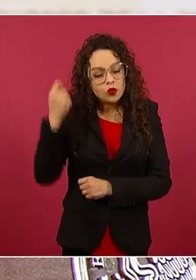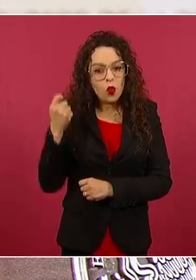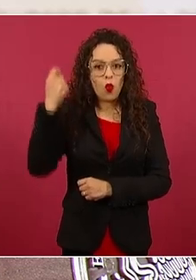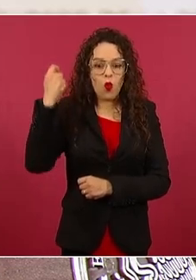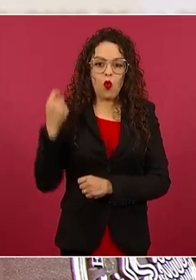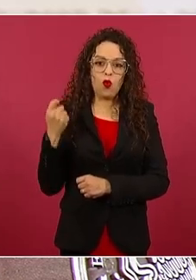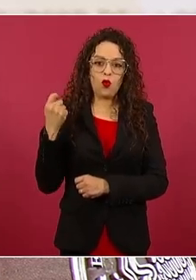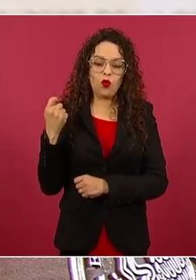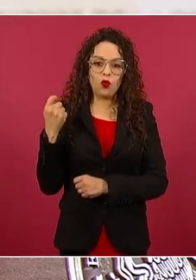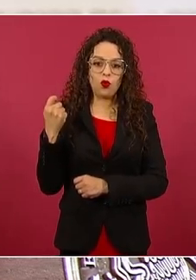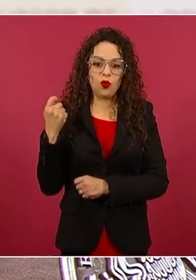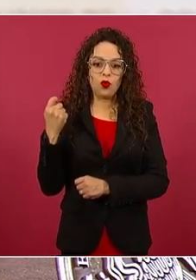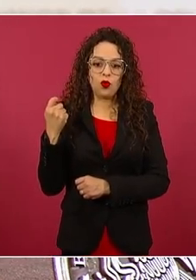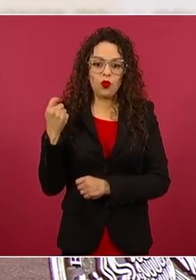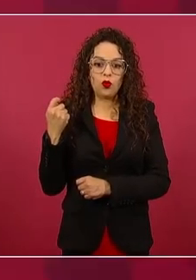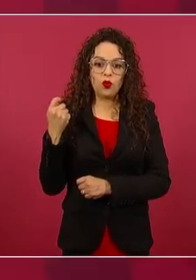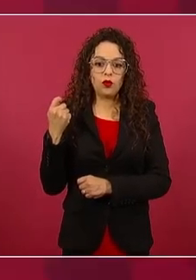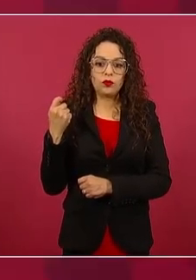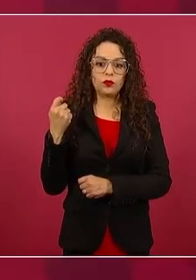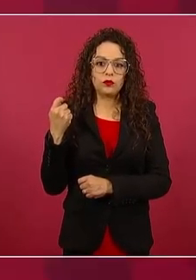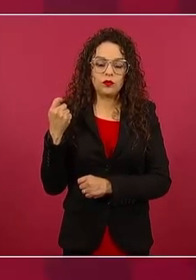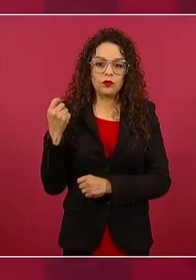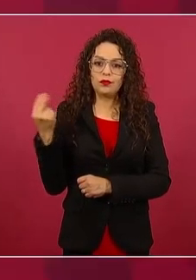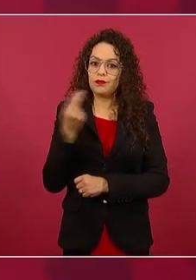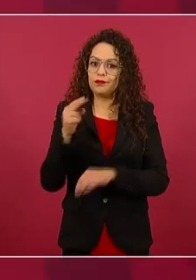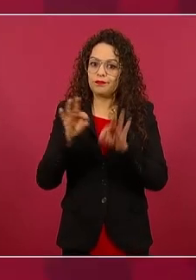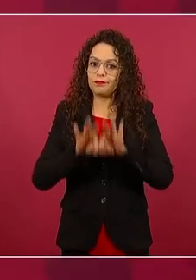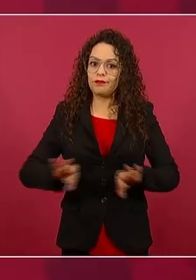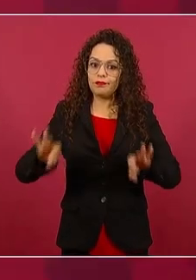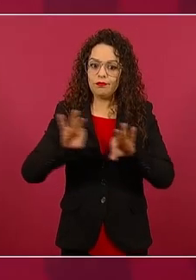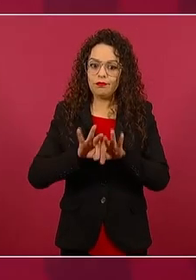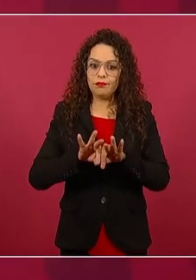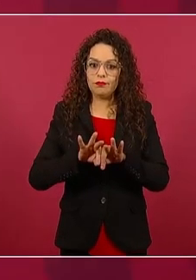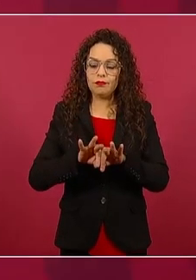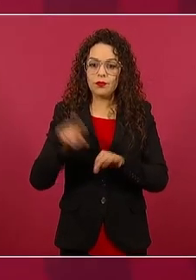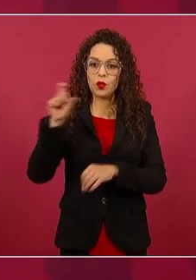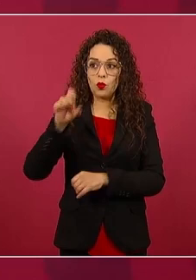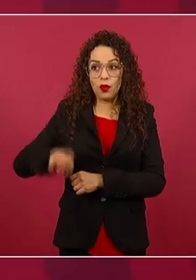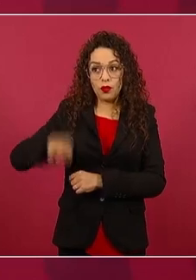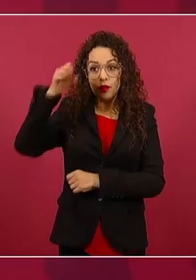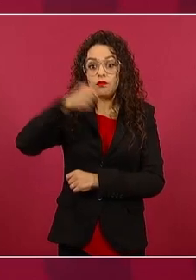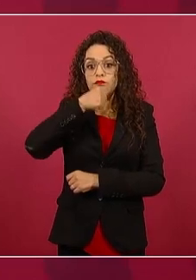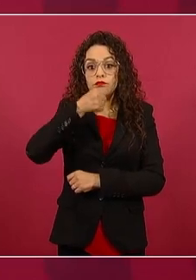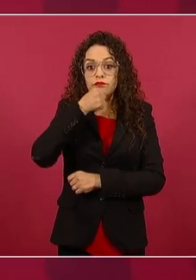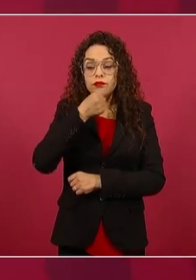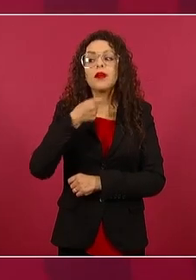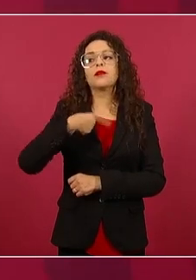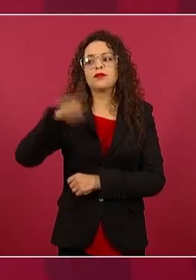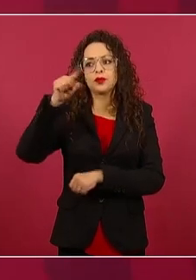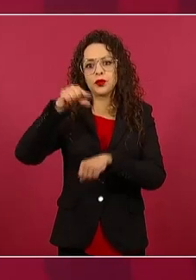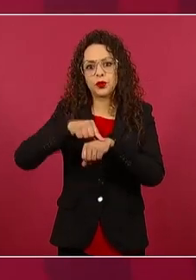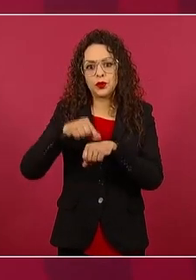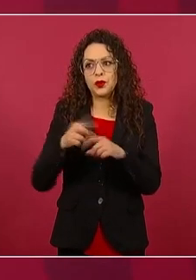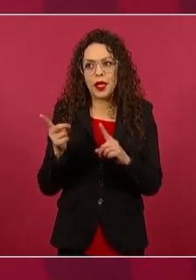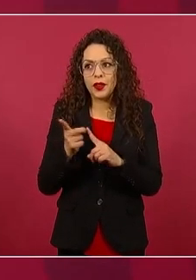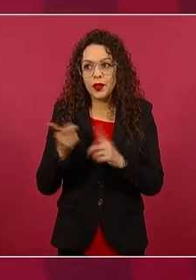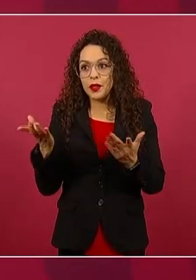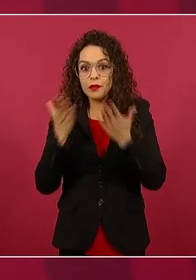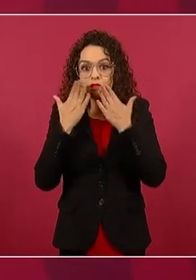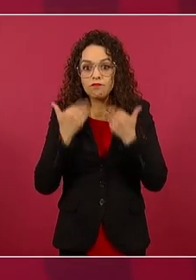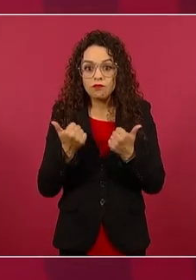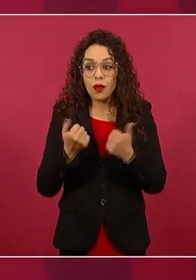para tener atención médica en la vejez. Sobre eso vamos a